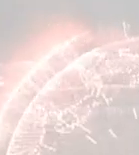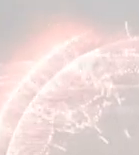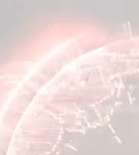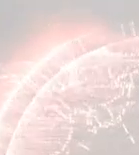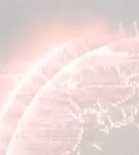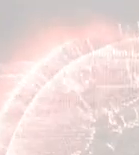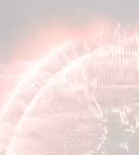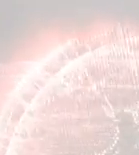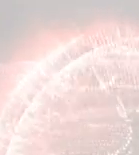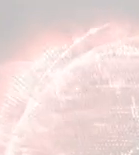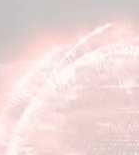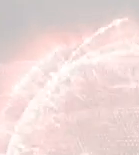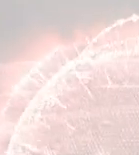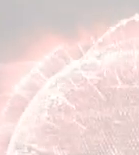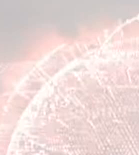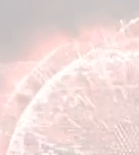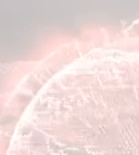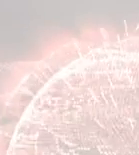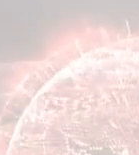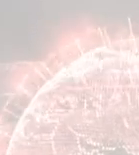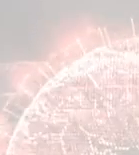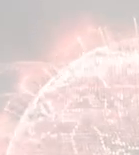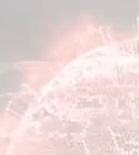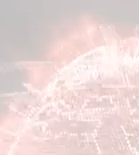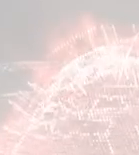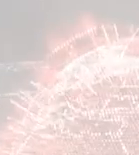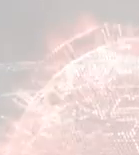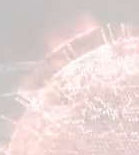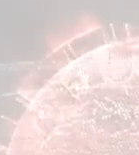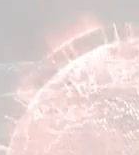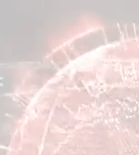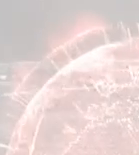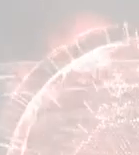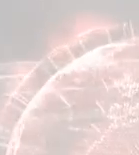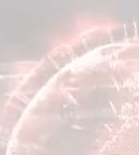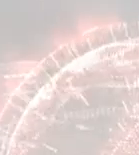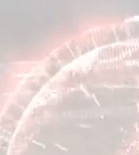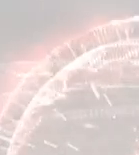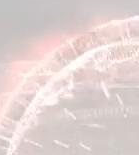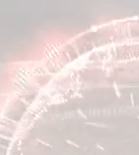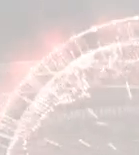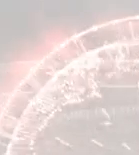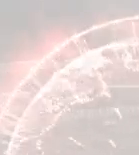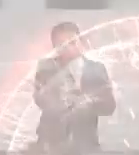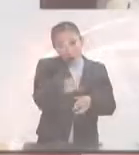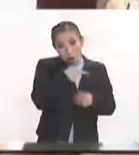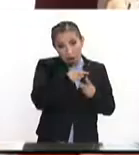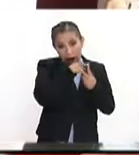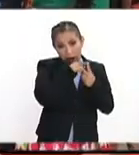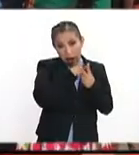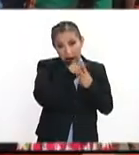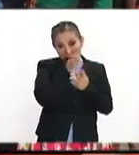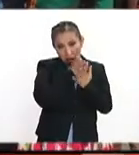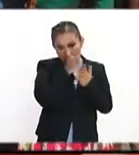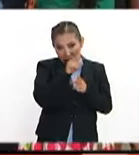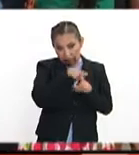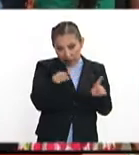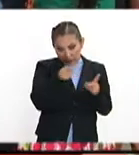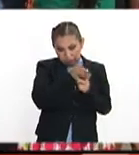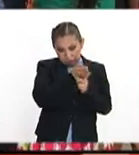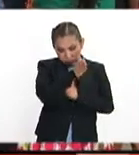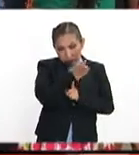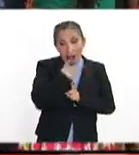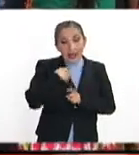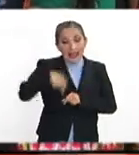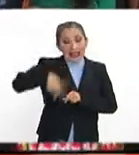por quién es pobre, y en México nos trazamos la medición de pobreza en una línea multidimensional.